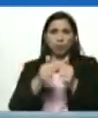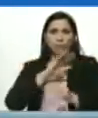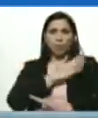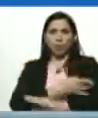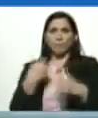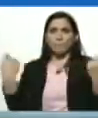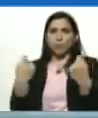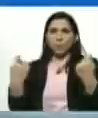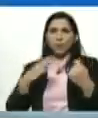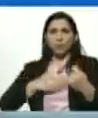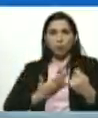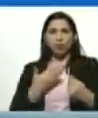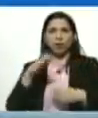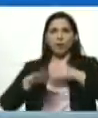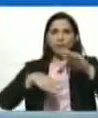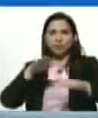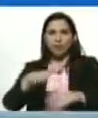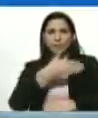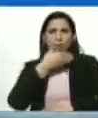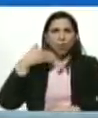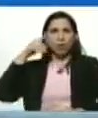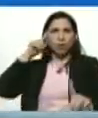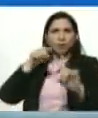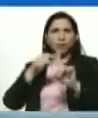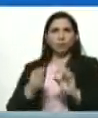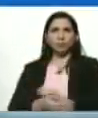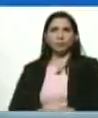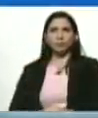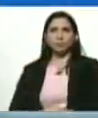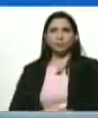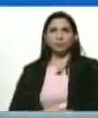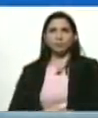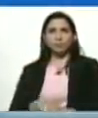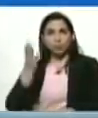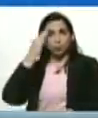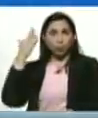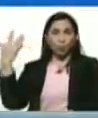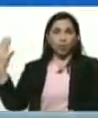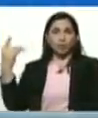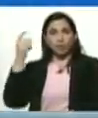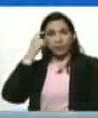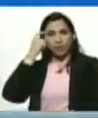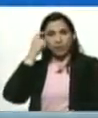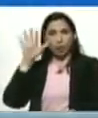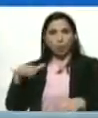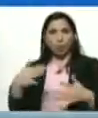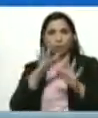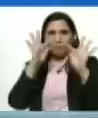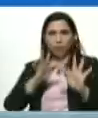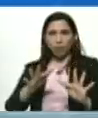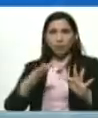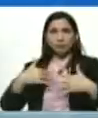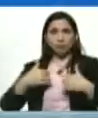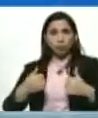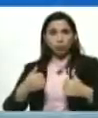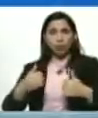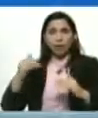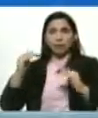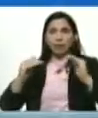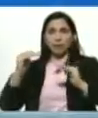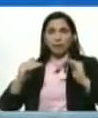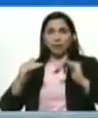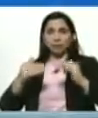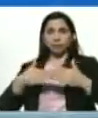poder avanzar a mejores objetivos y sueño el día en que de manera segura estable